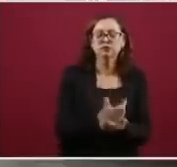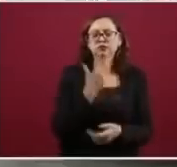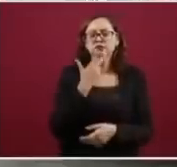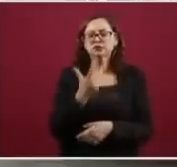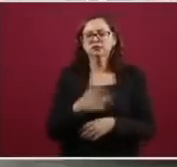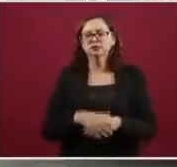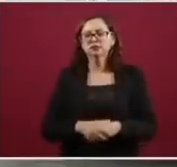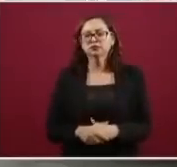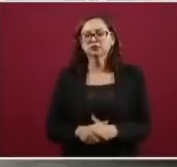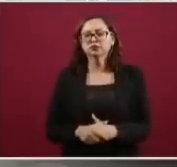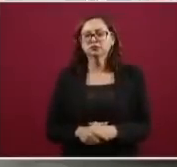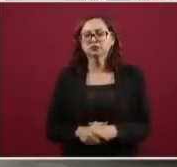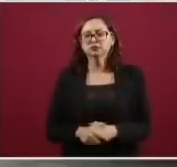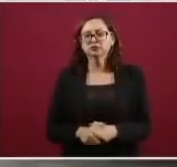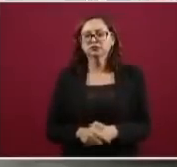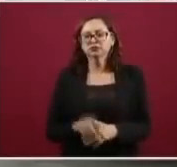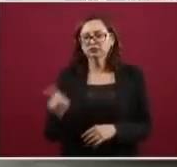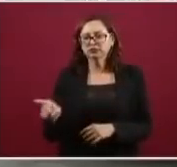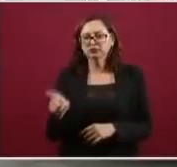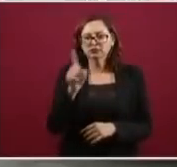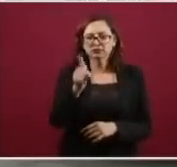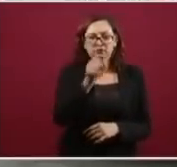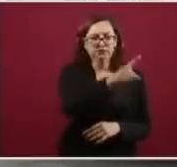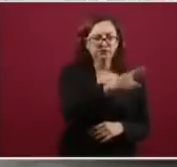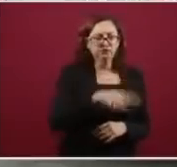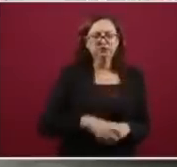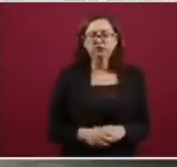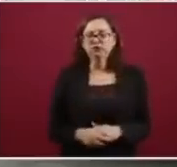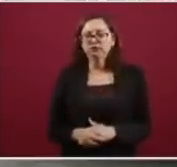a ver si quiere una pregunta y otra ya aquí